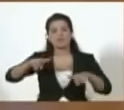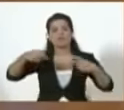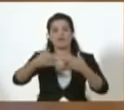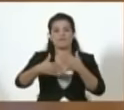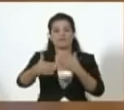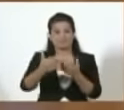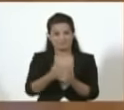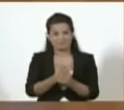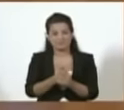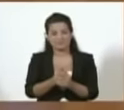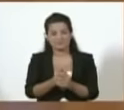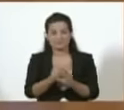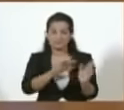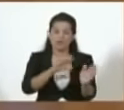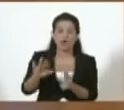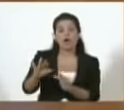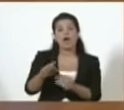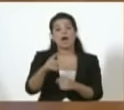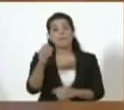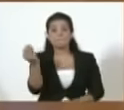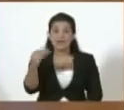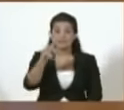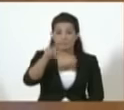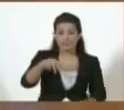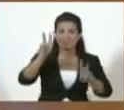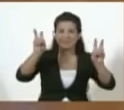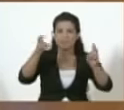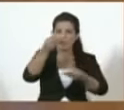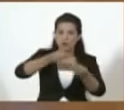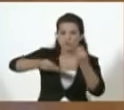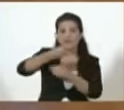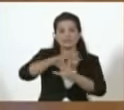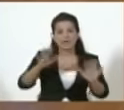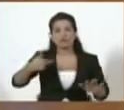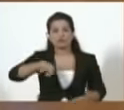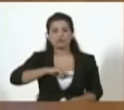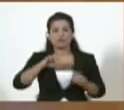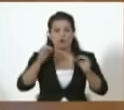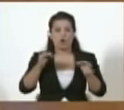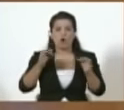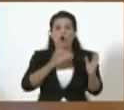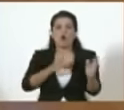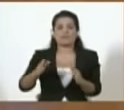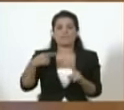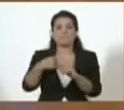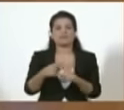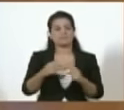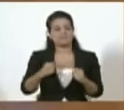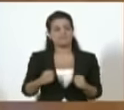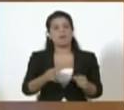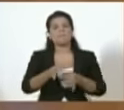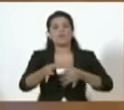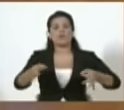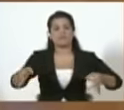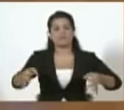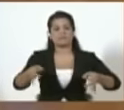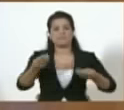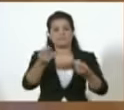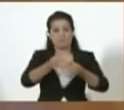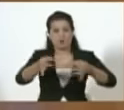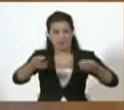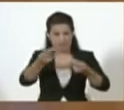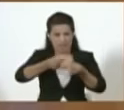Otro aspecto fundamental para el correcto funcionamiento de la economía es el orden y la estabilidad monetaria. Para ello es decisiva la puesta